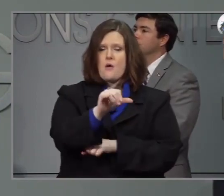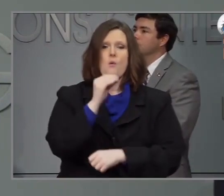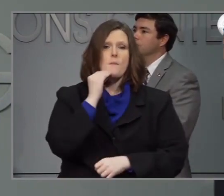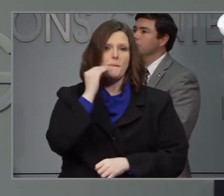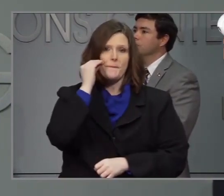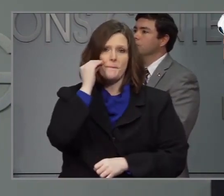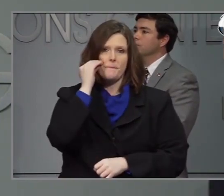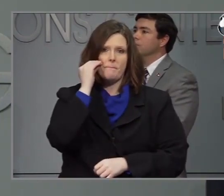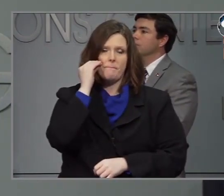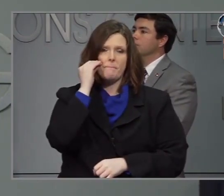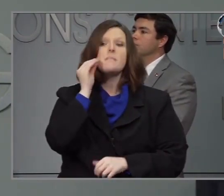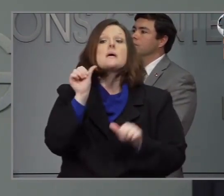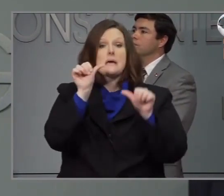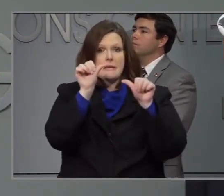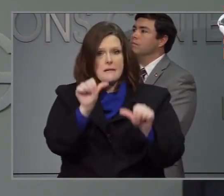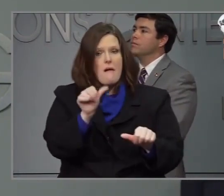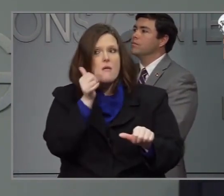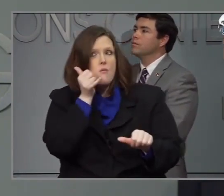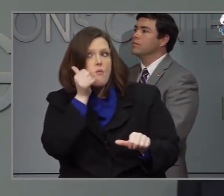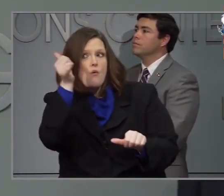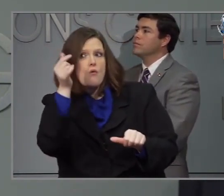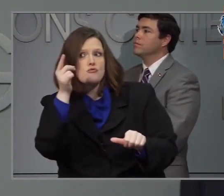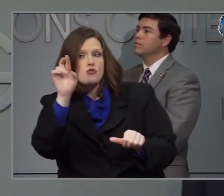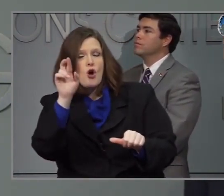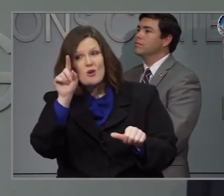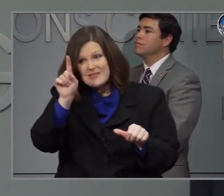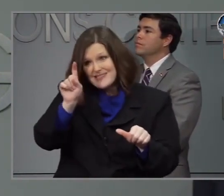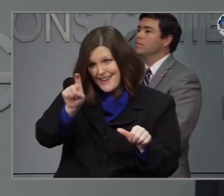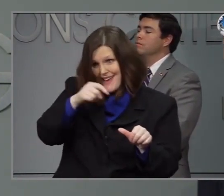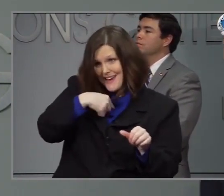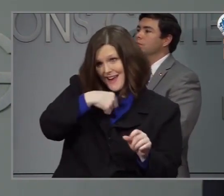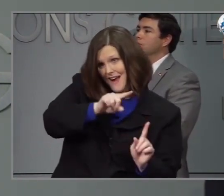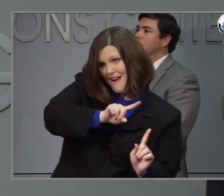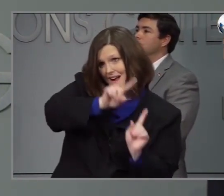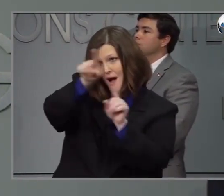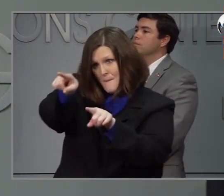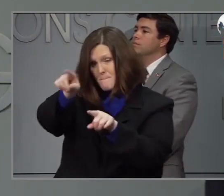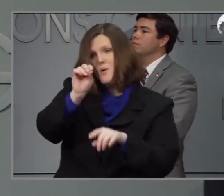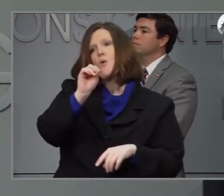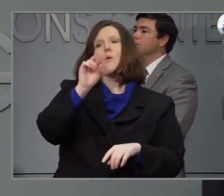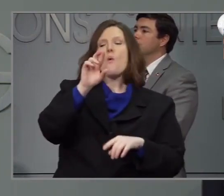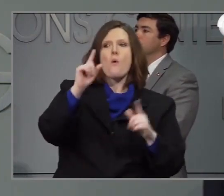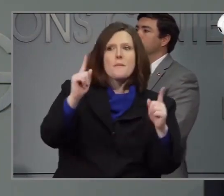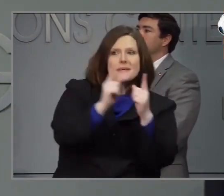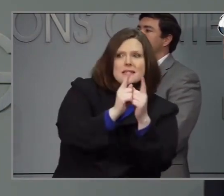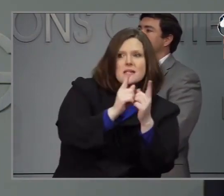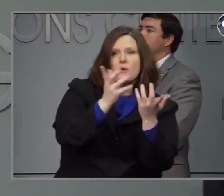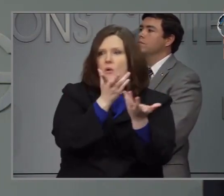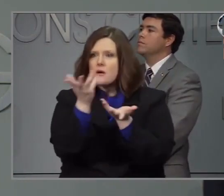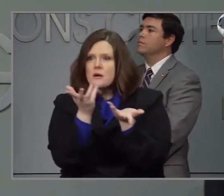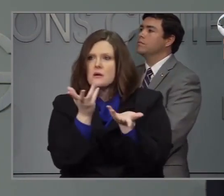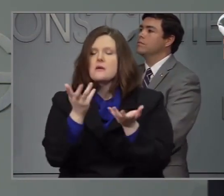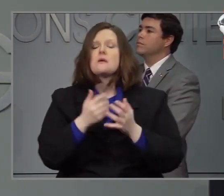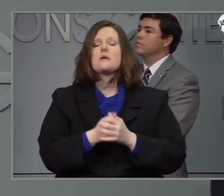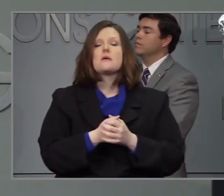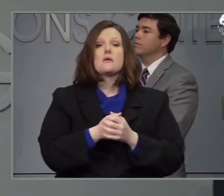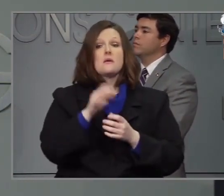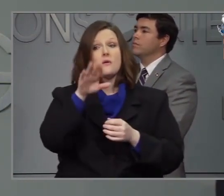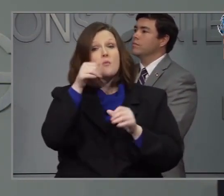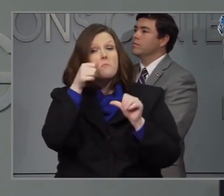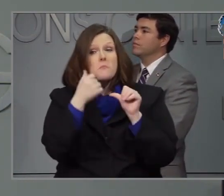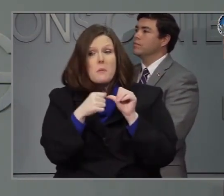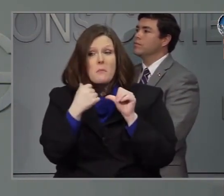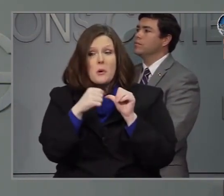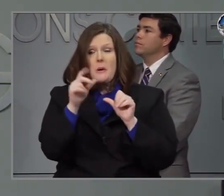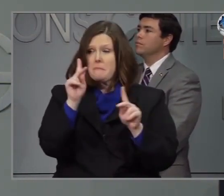su casa usted puede llamar a su doctor si cree que necesita que lo vean en el consultorio o en otro sitio recuerden